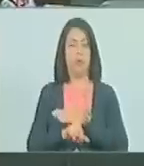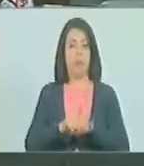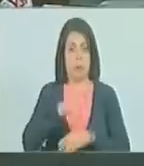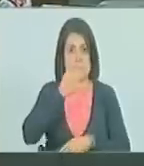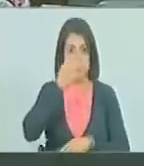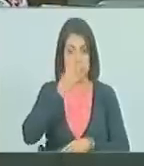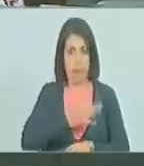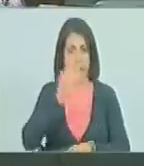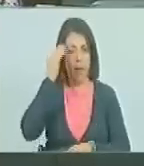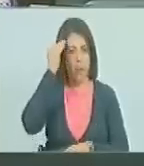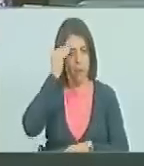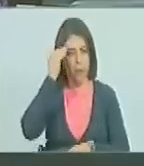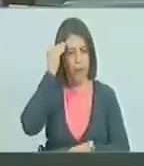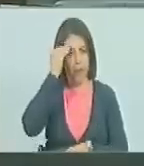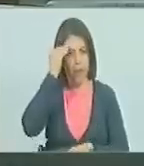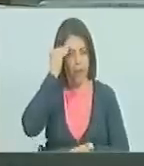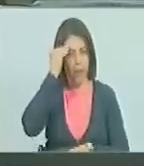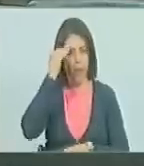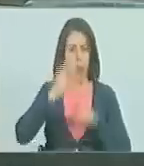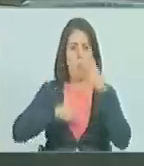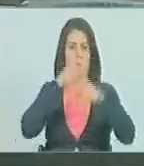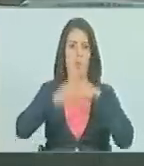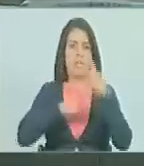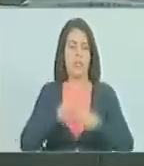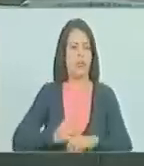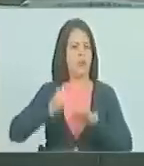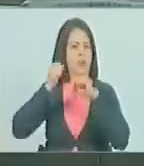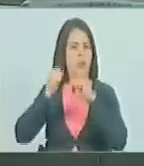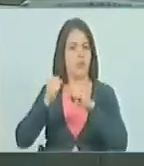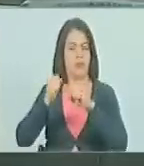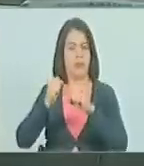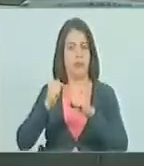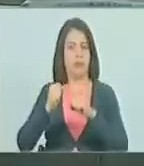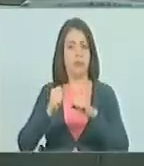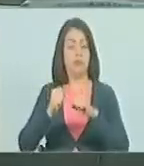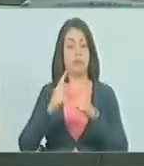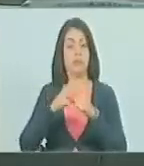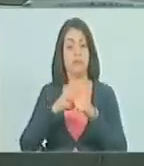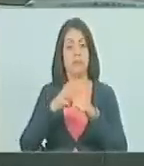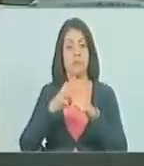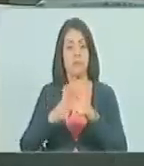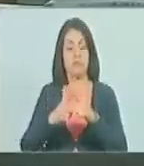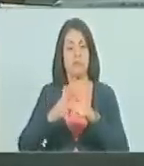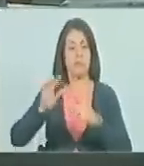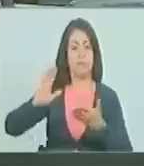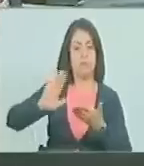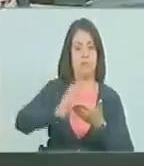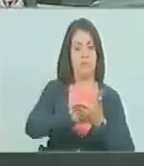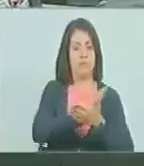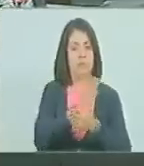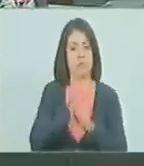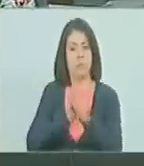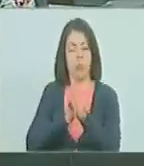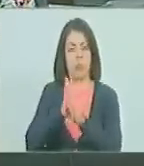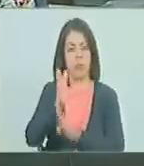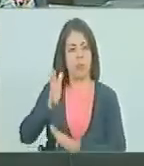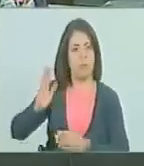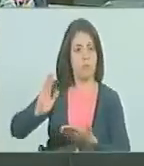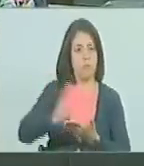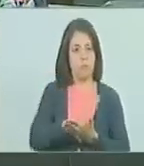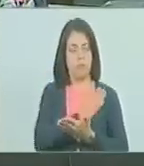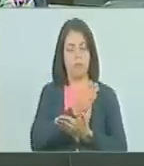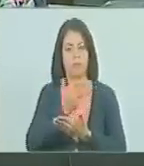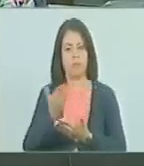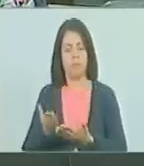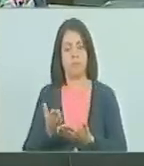sensatez. Políticas extremistas que obviamente las hemos combatido y las vamos a seguir combatiendo